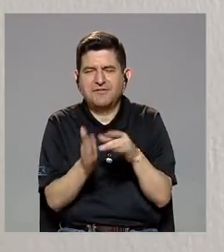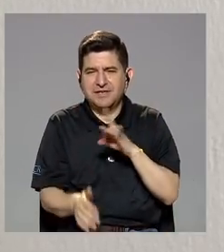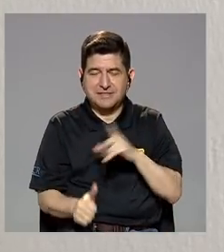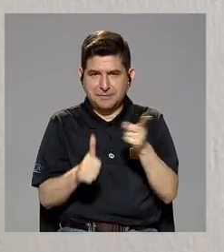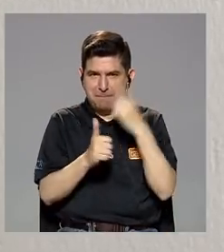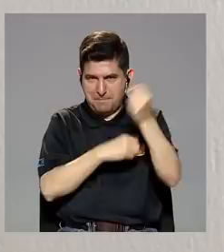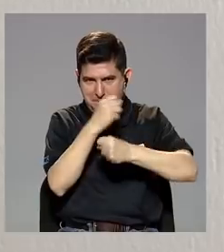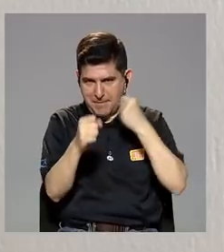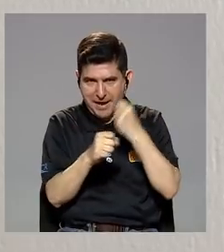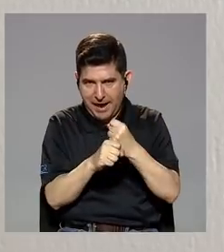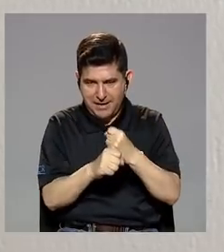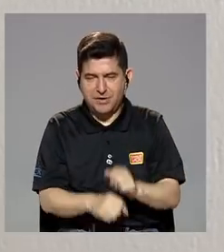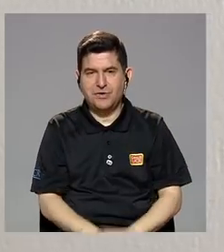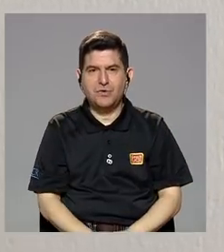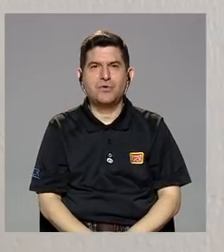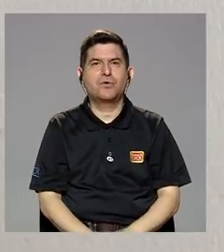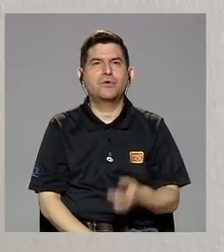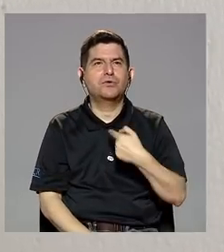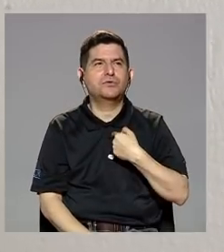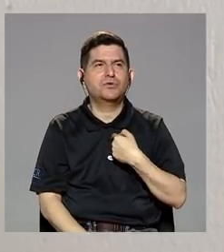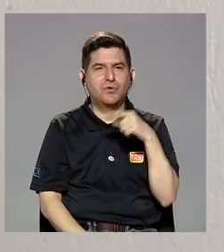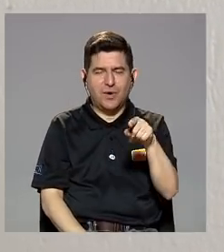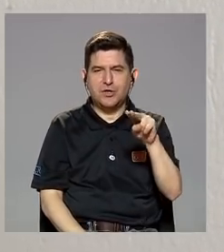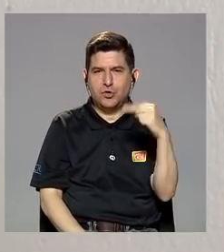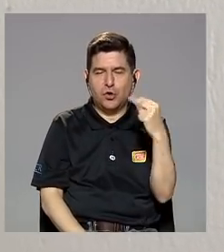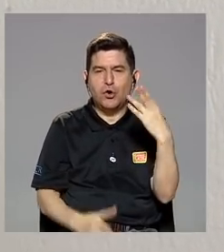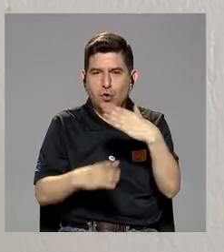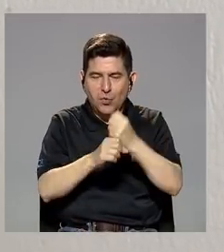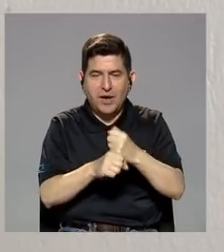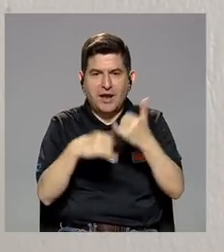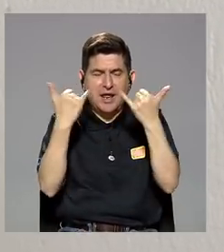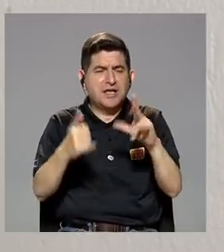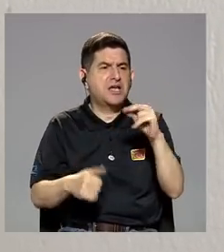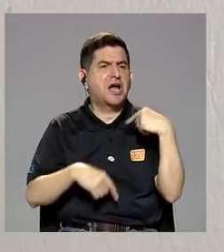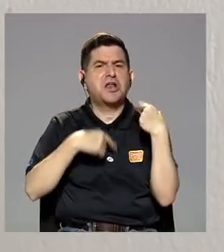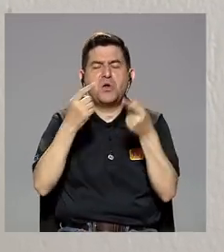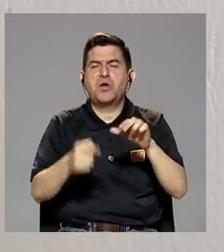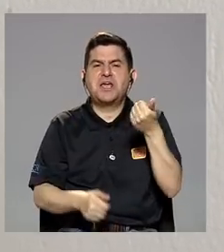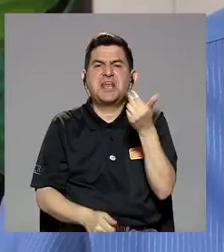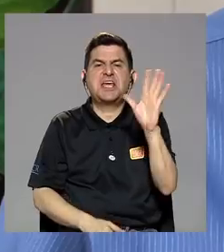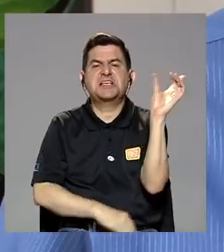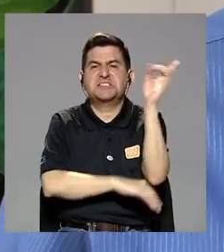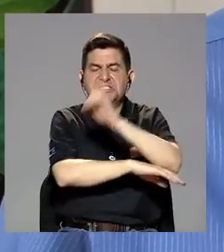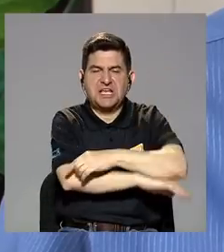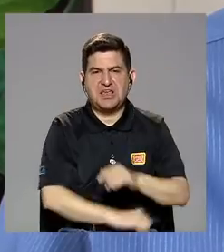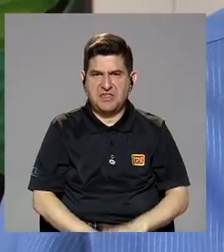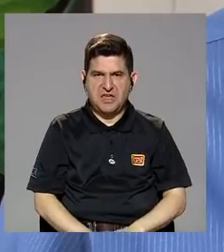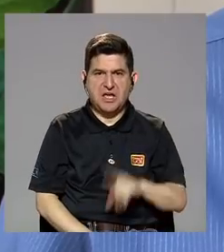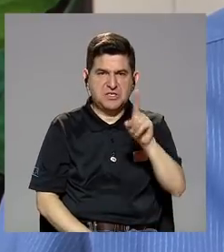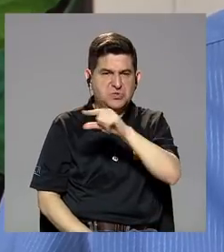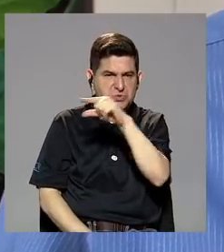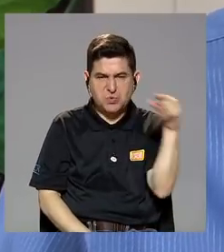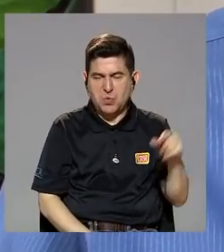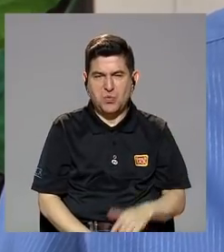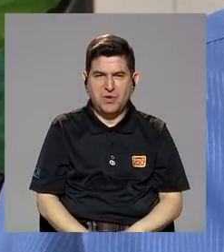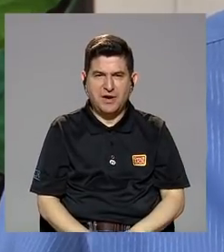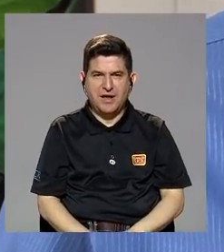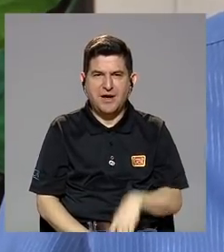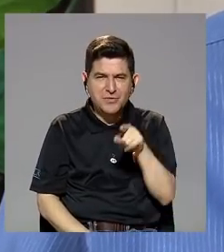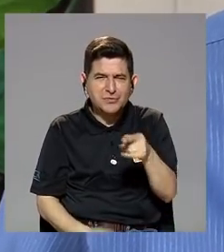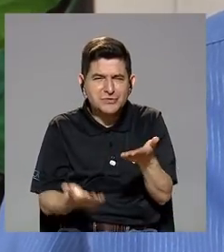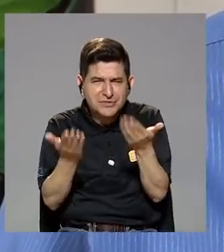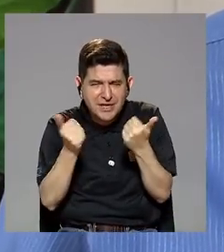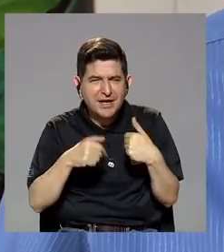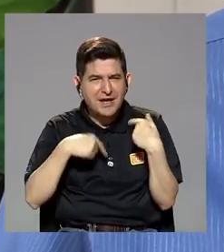año ahora cuando fui a hacer las telenovelas o sea pues ya no era ir por 15 días ni por una semana ni pera nostálgico